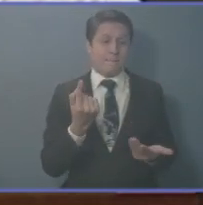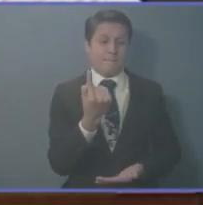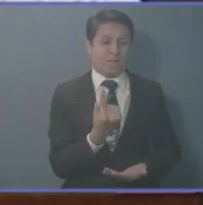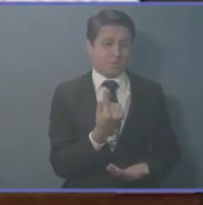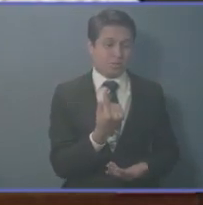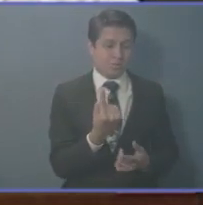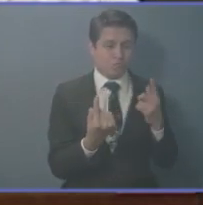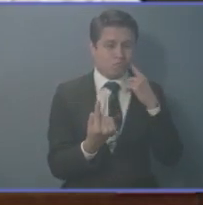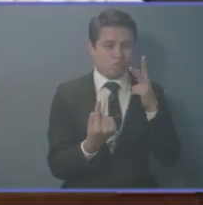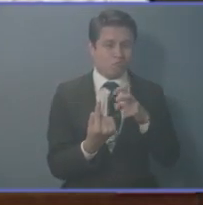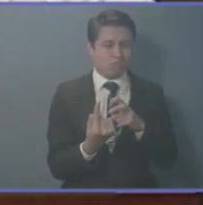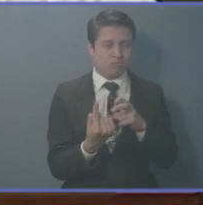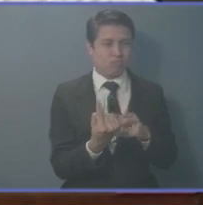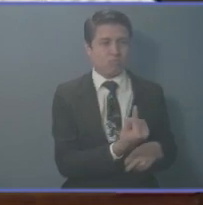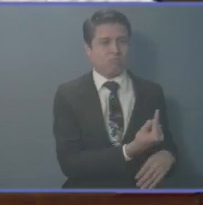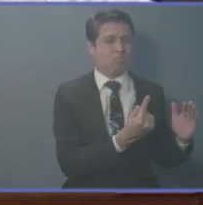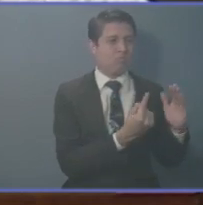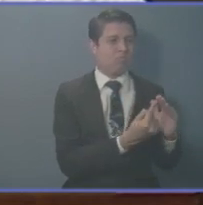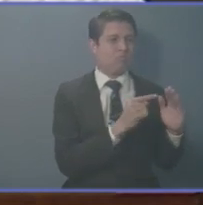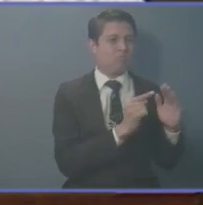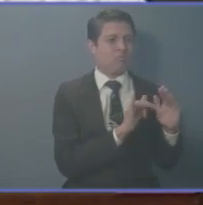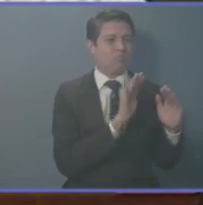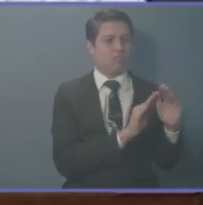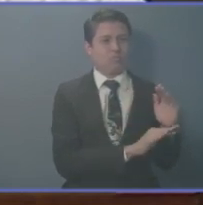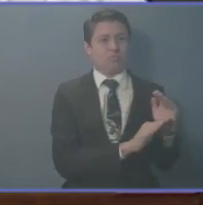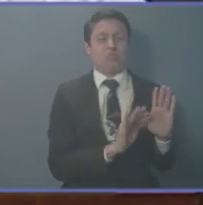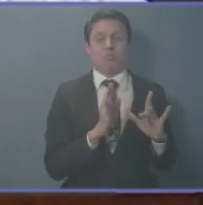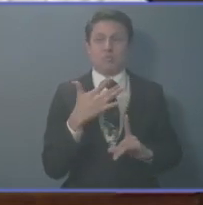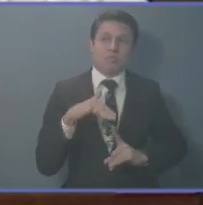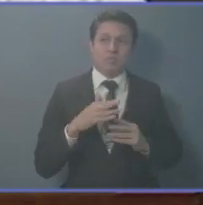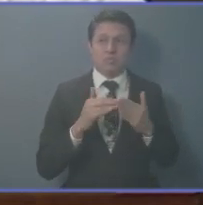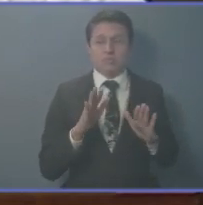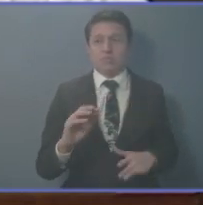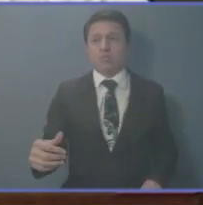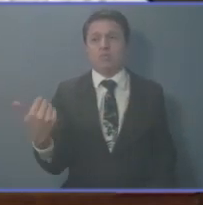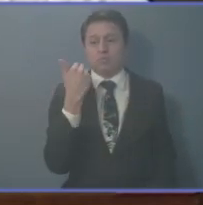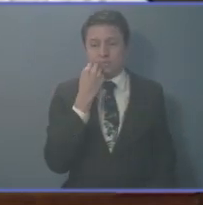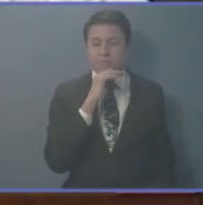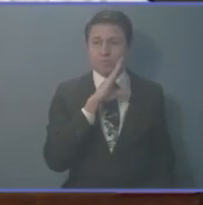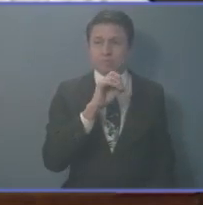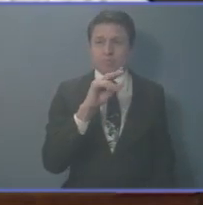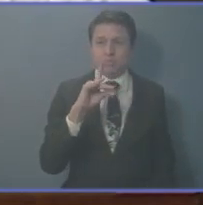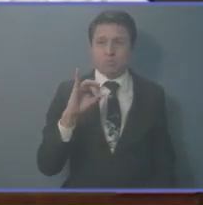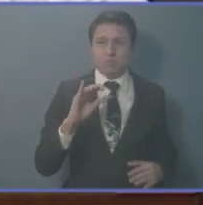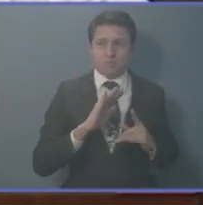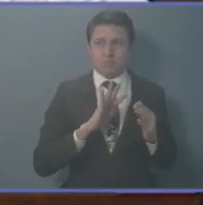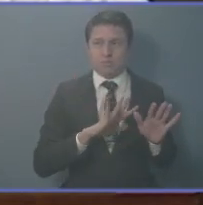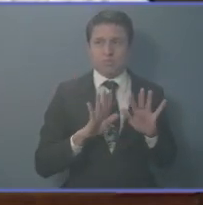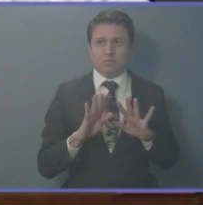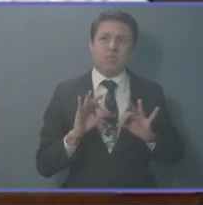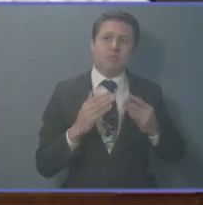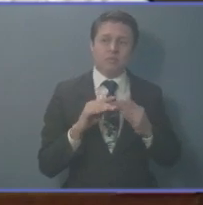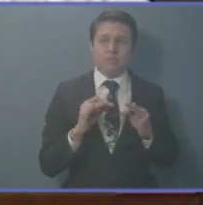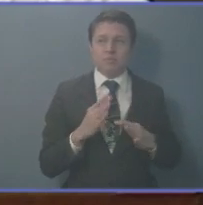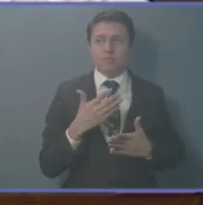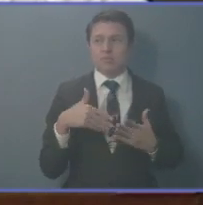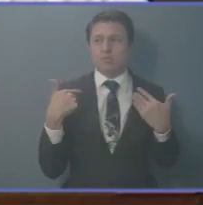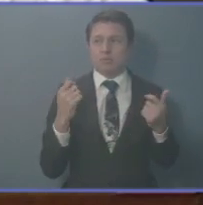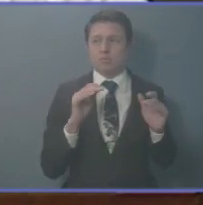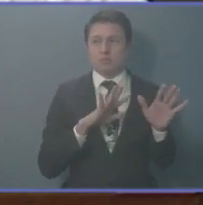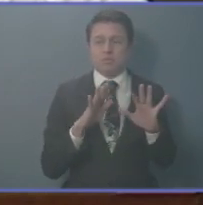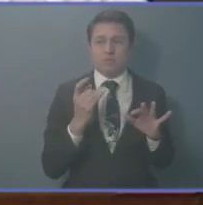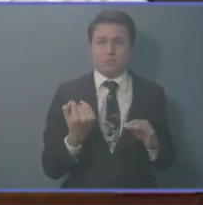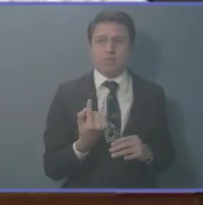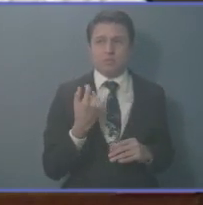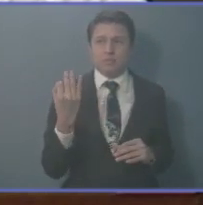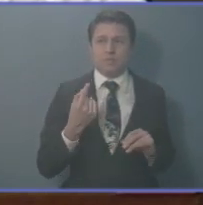evaluación. Personas que presentan una condición distinta a COVID-19. Si se presenta otra condición de salud diferente a COVID-19, el paciente